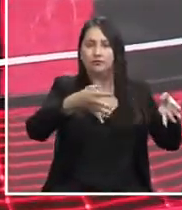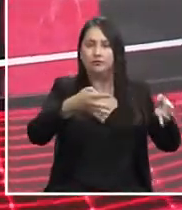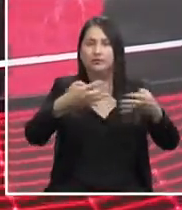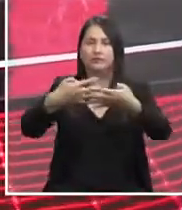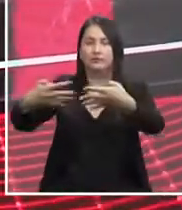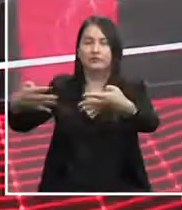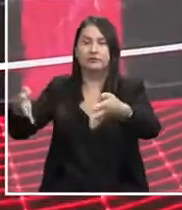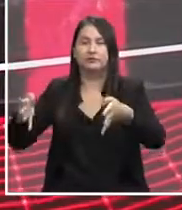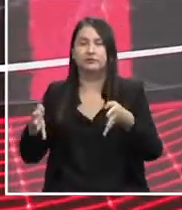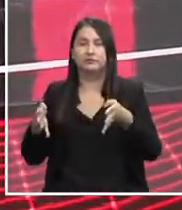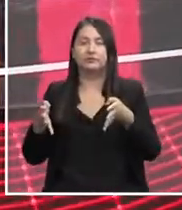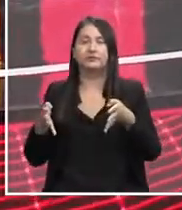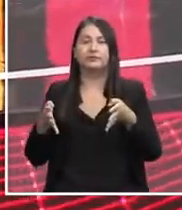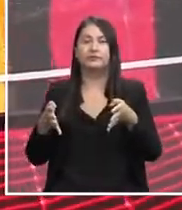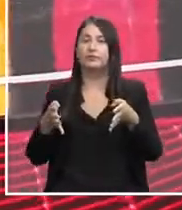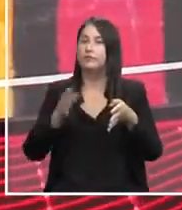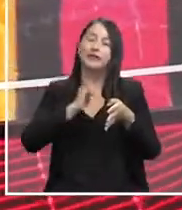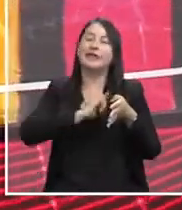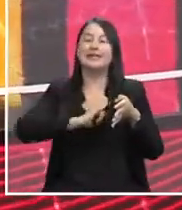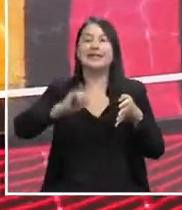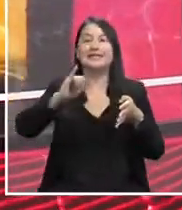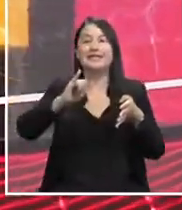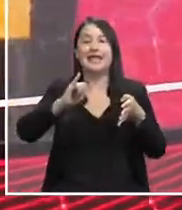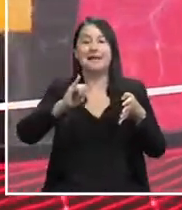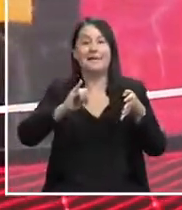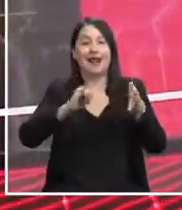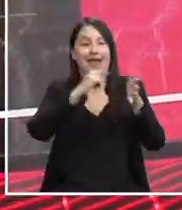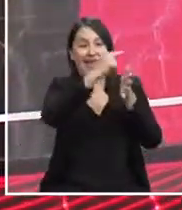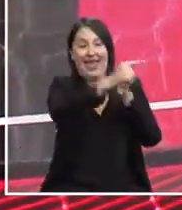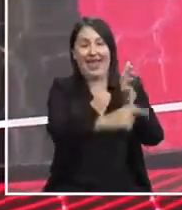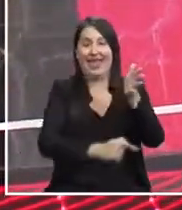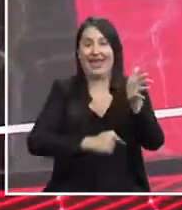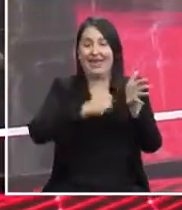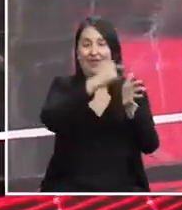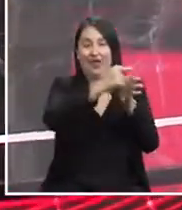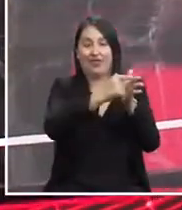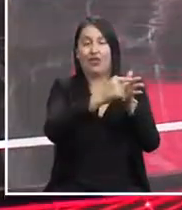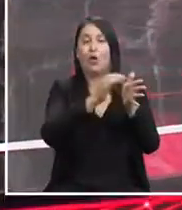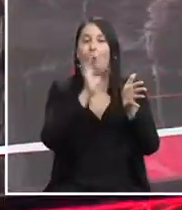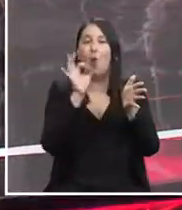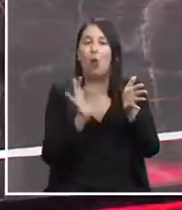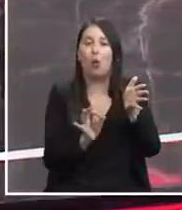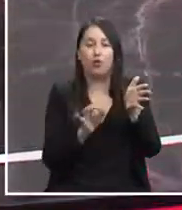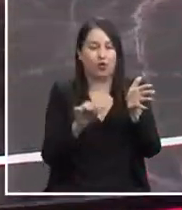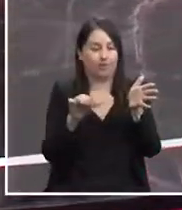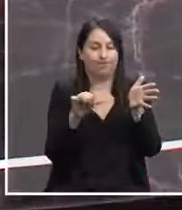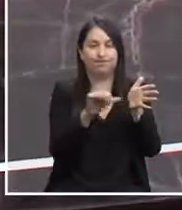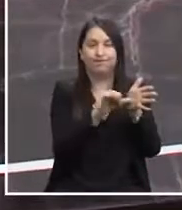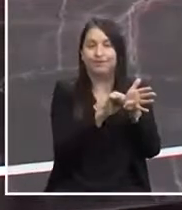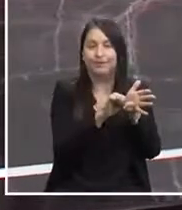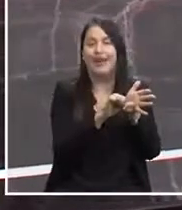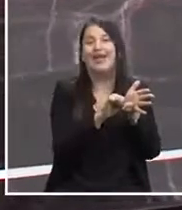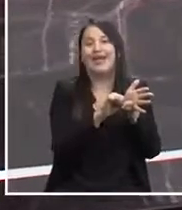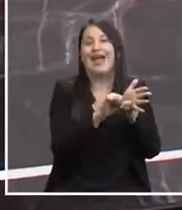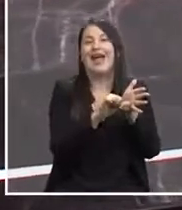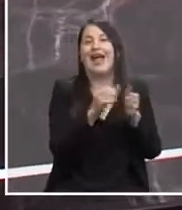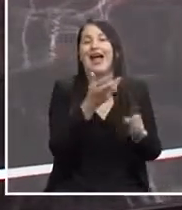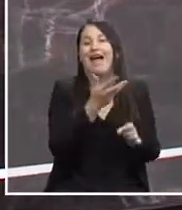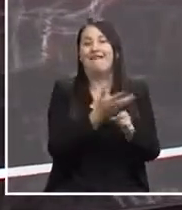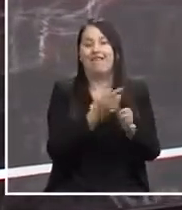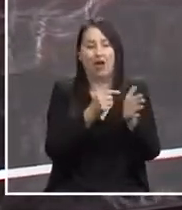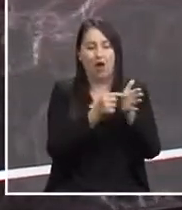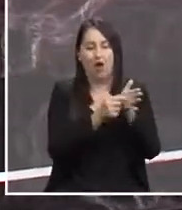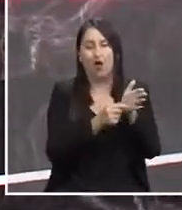paredes había un blanco, una diana, varias dianas, y justo en el medio del blanco siempre había un hoyo